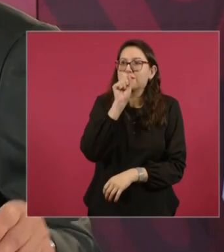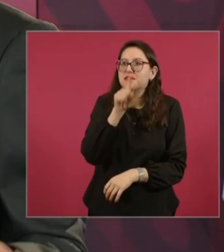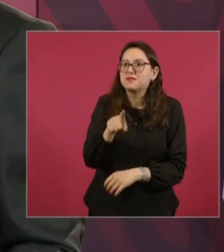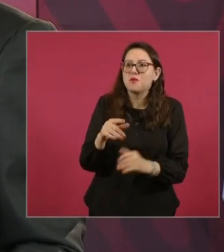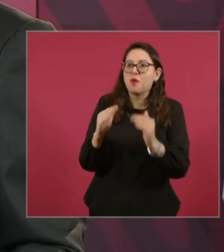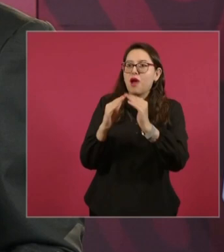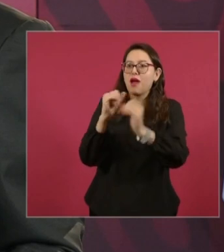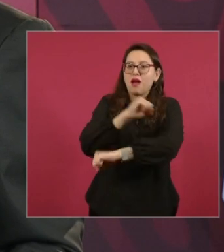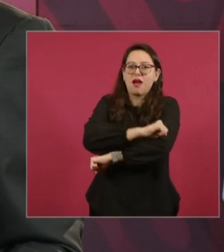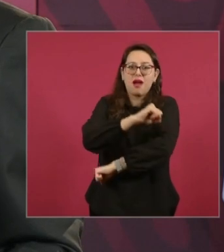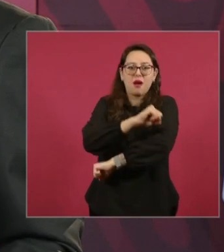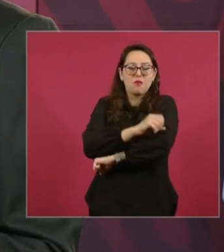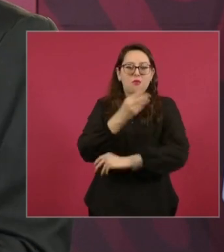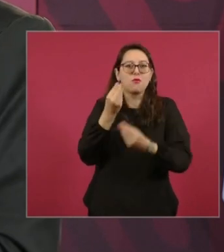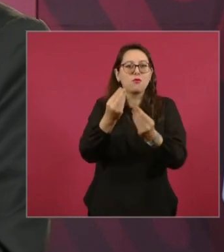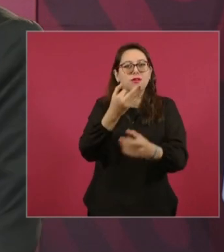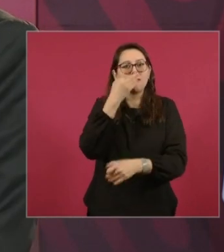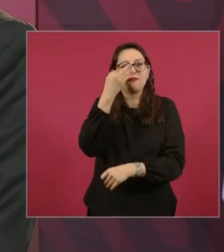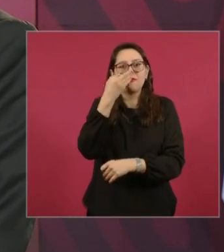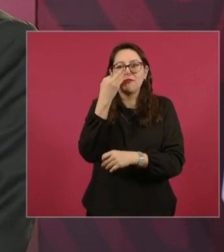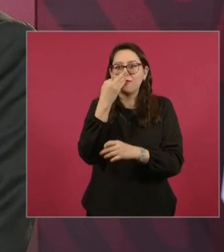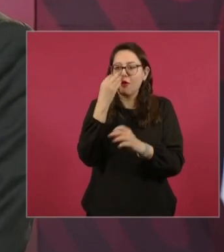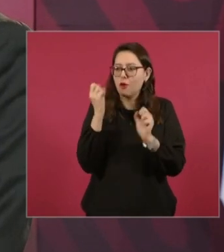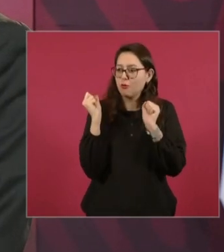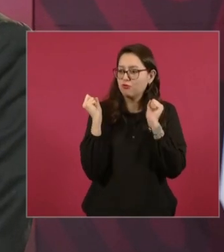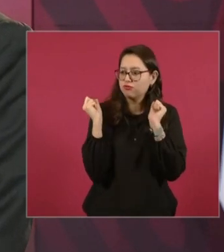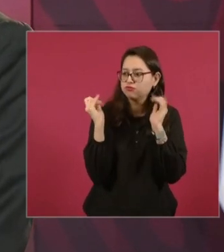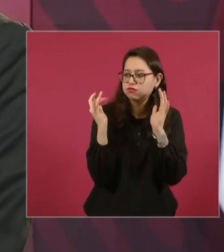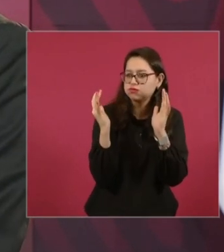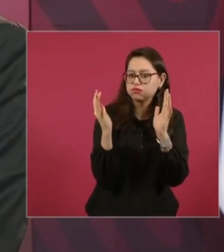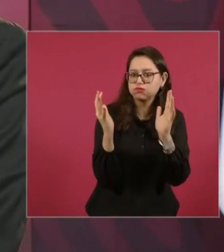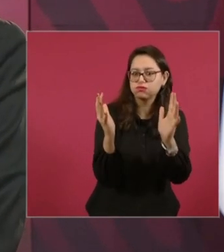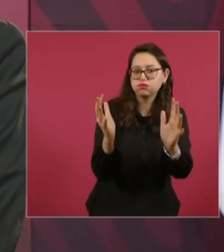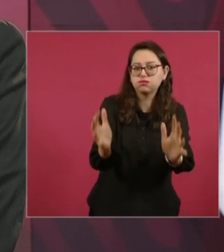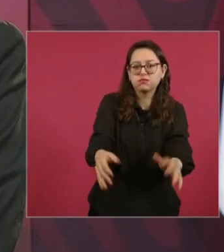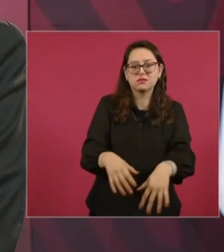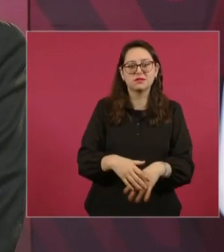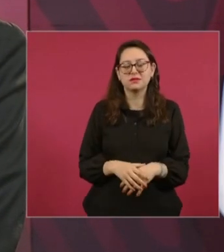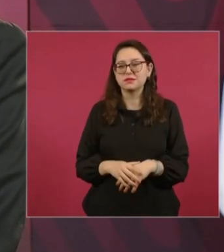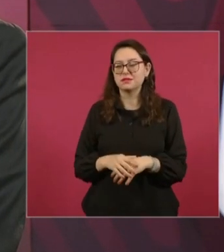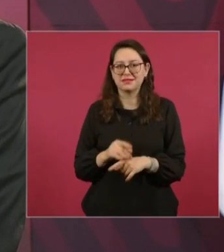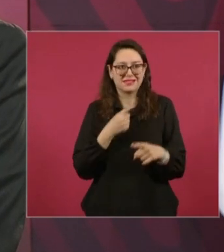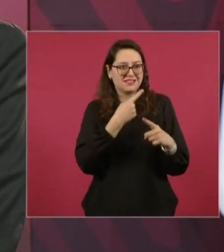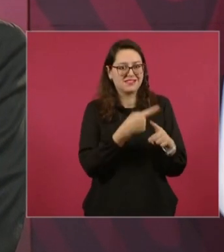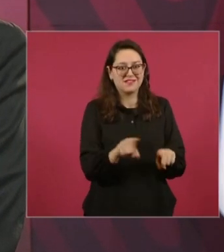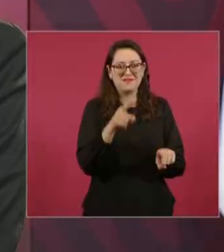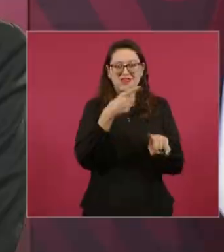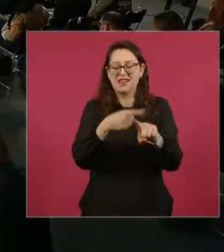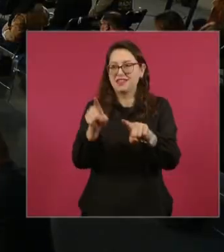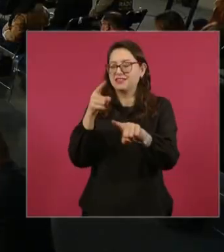bellísimo, por las flores. Es México, hay muchísimas flores.